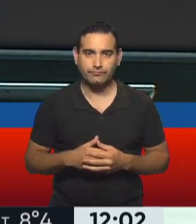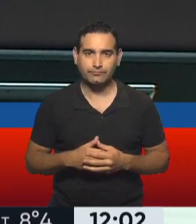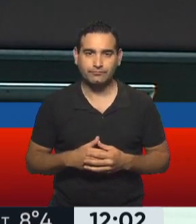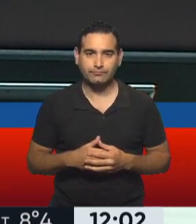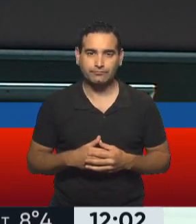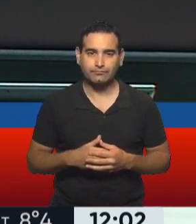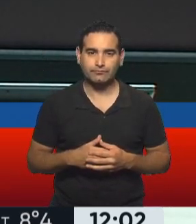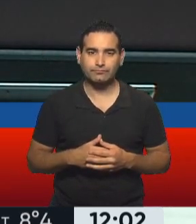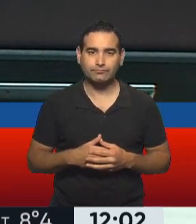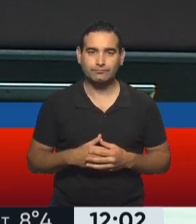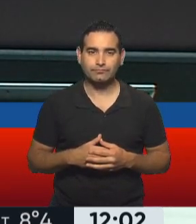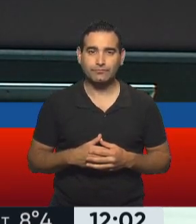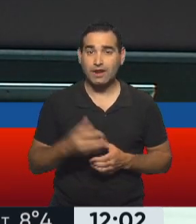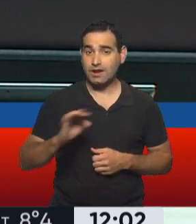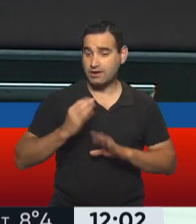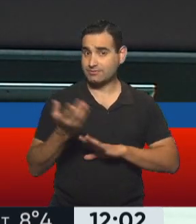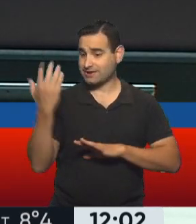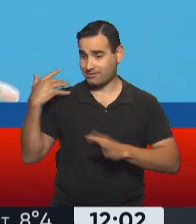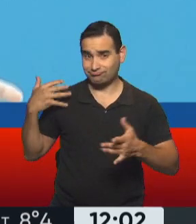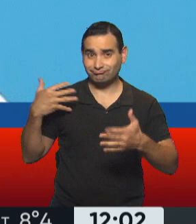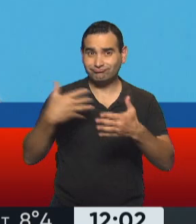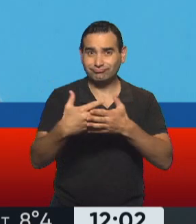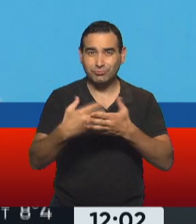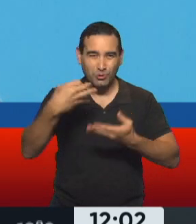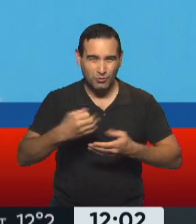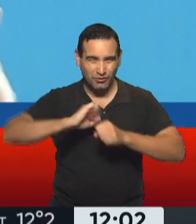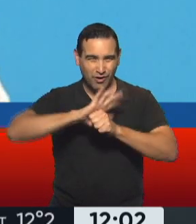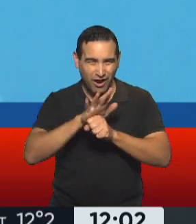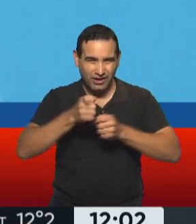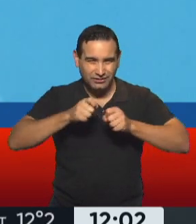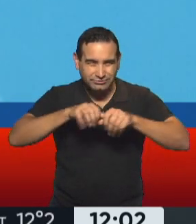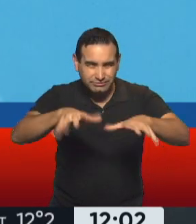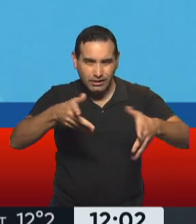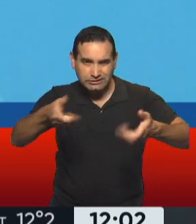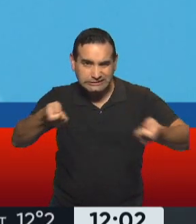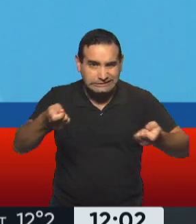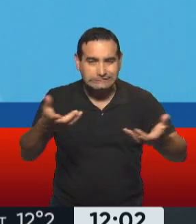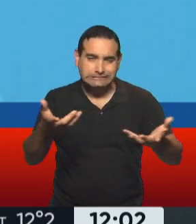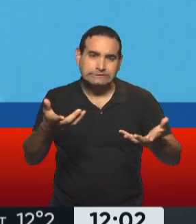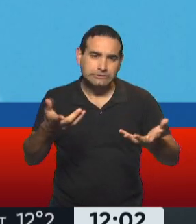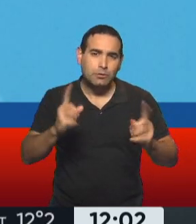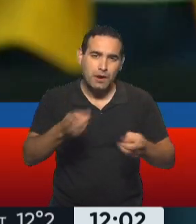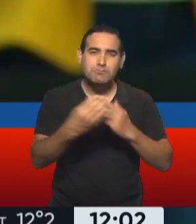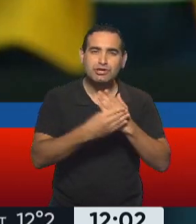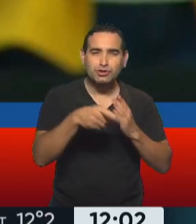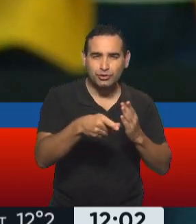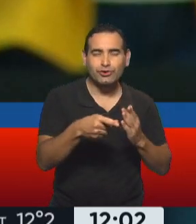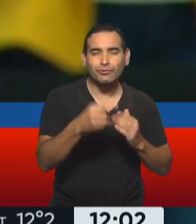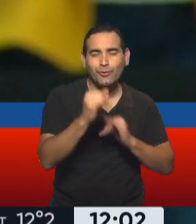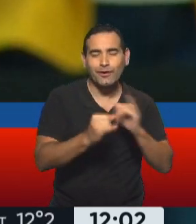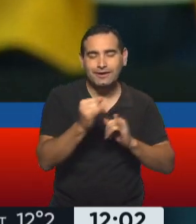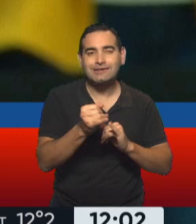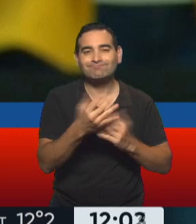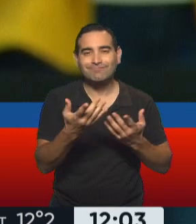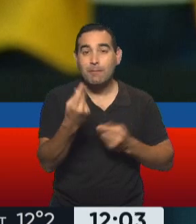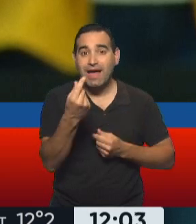Se pasó durante el año pasado, en el medio de la gestión de la pandemia, naturalmente. El ministro hacía referencia, bueno, muchos de